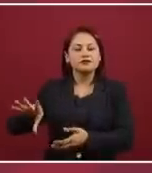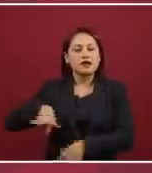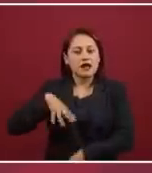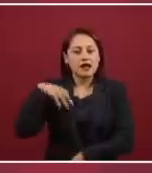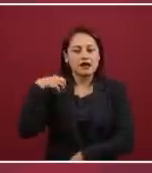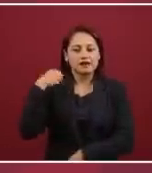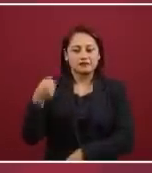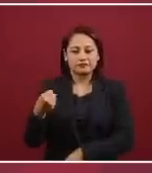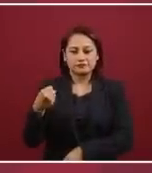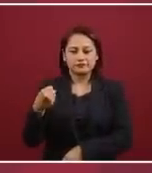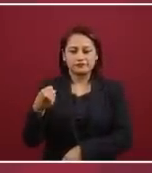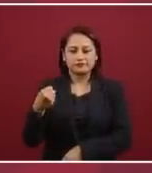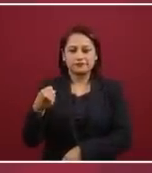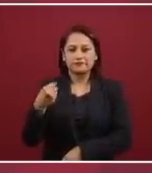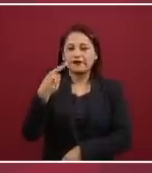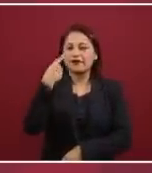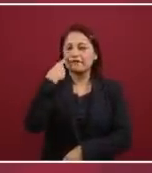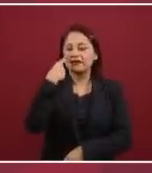cleptomanía,